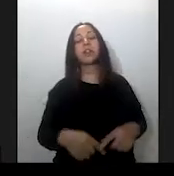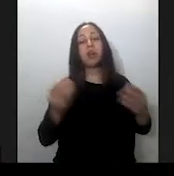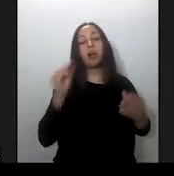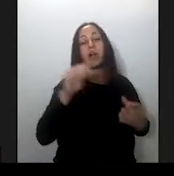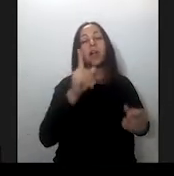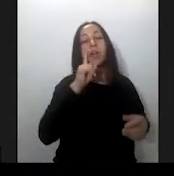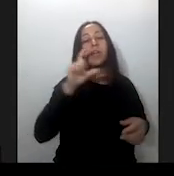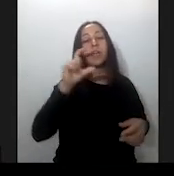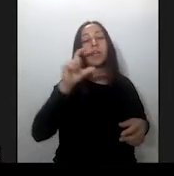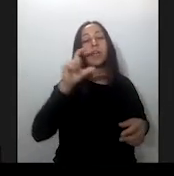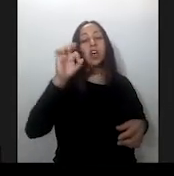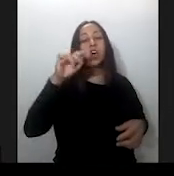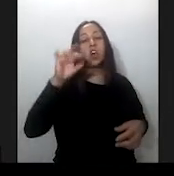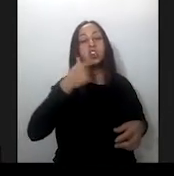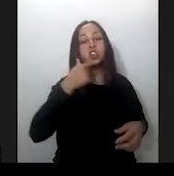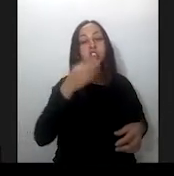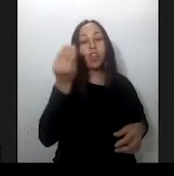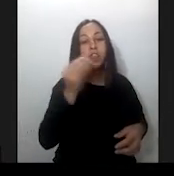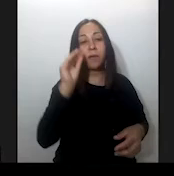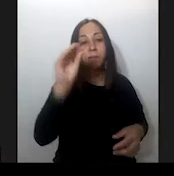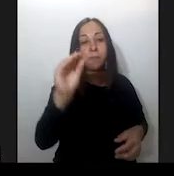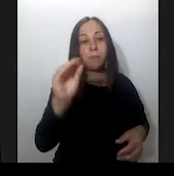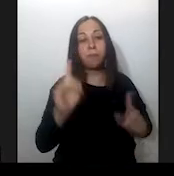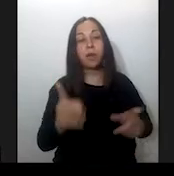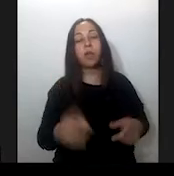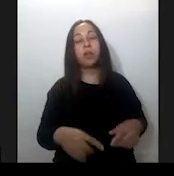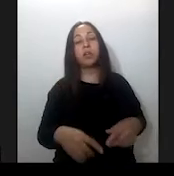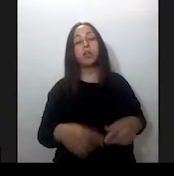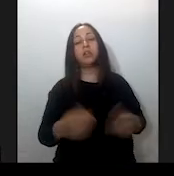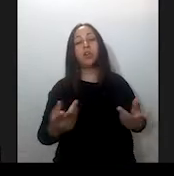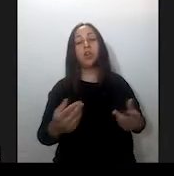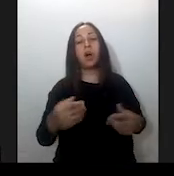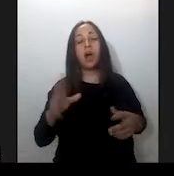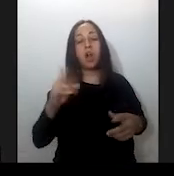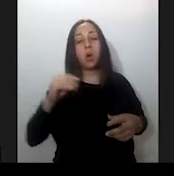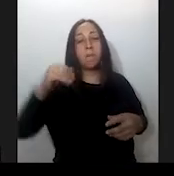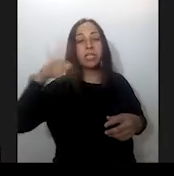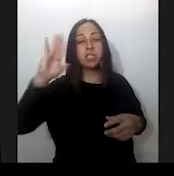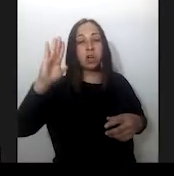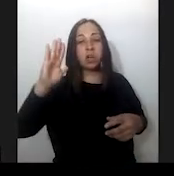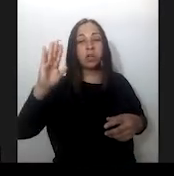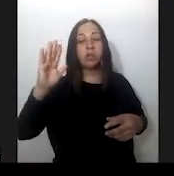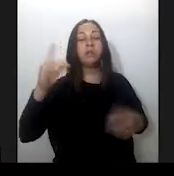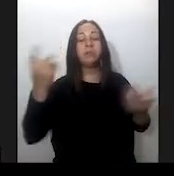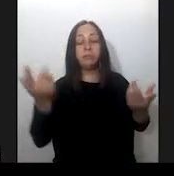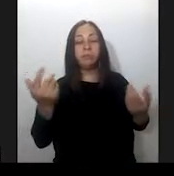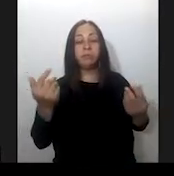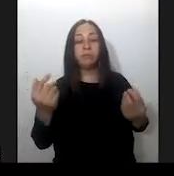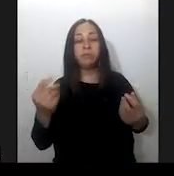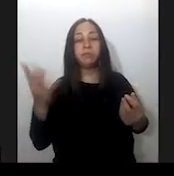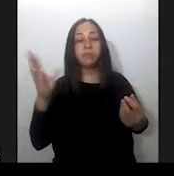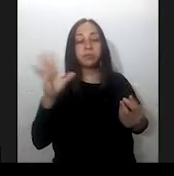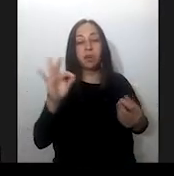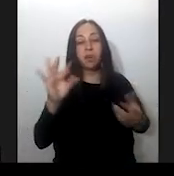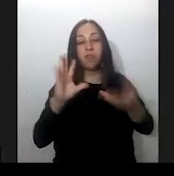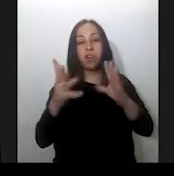Podría agregarle iconos, ¿sí? Podría establecer, no sé, si algo es mayor que algo, o también al